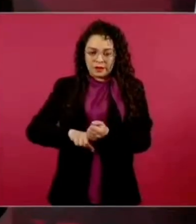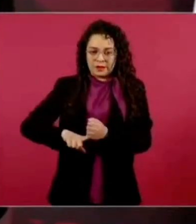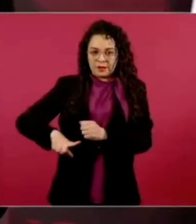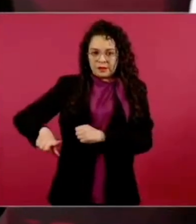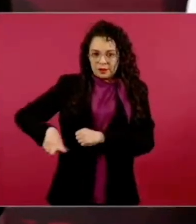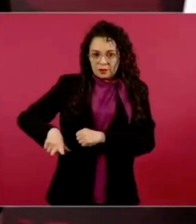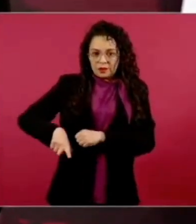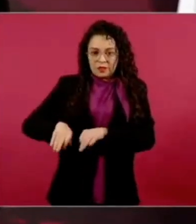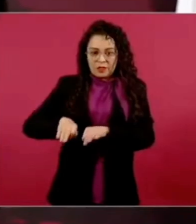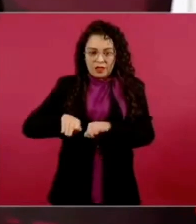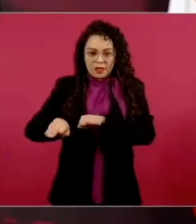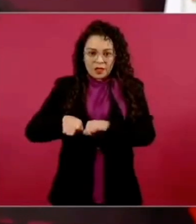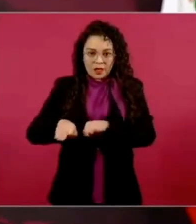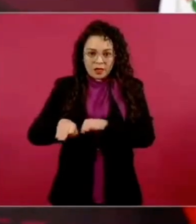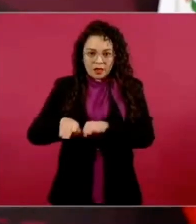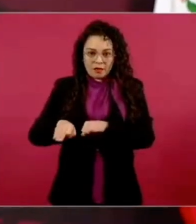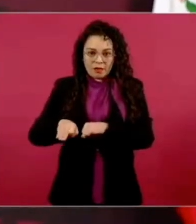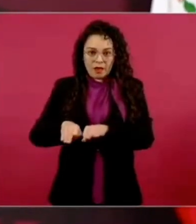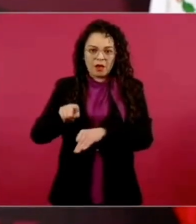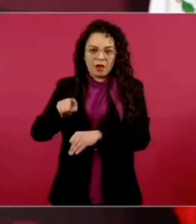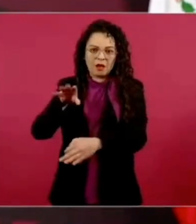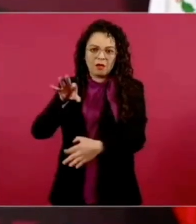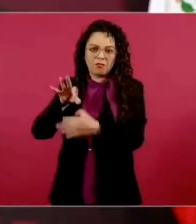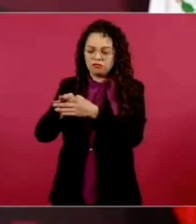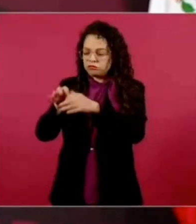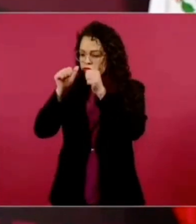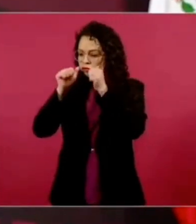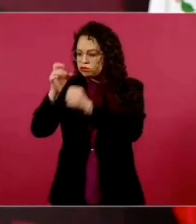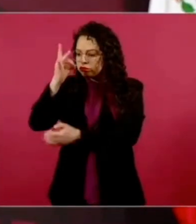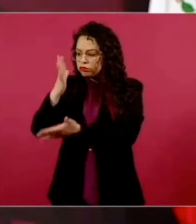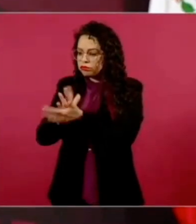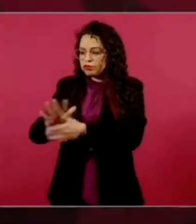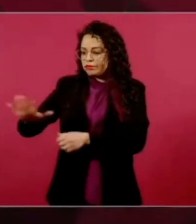de los potentados de México.